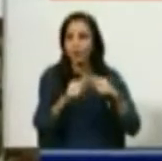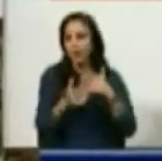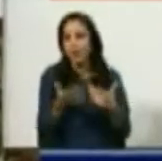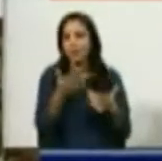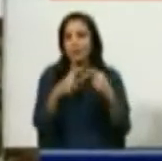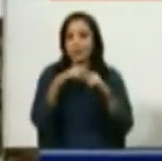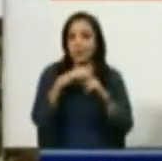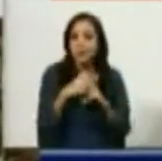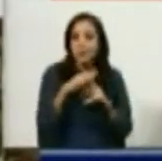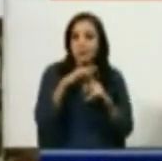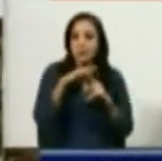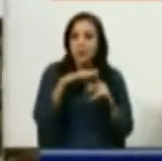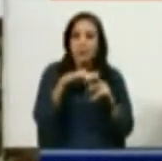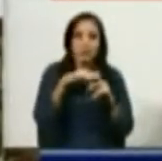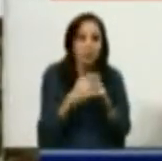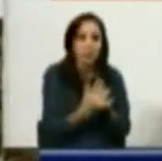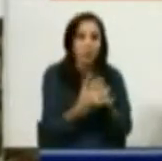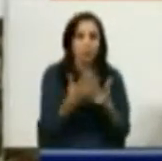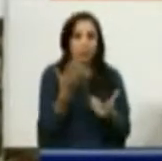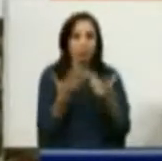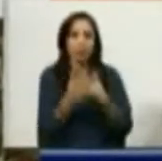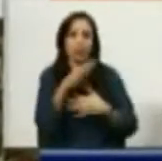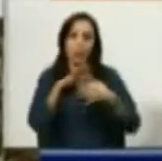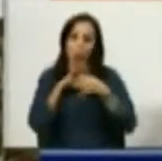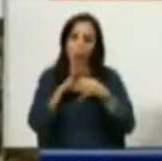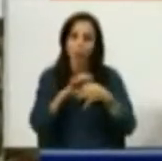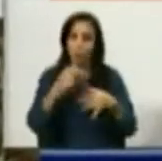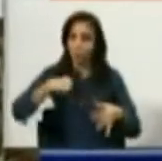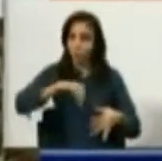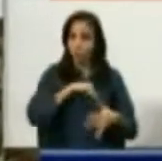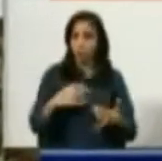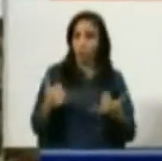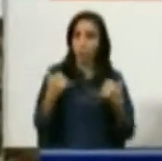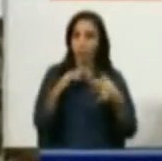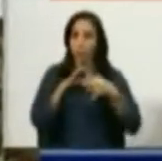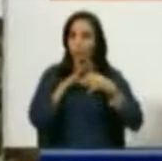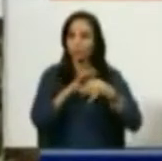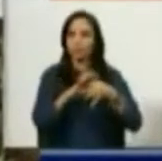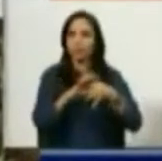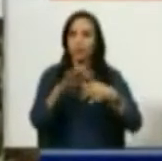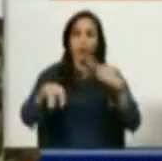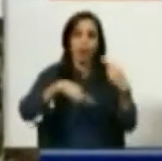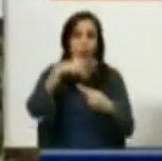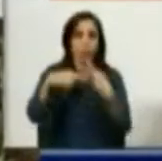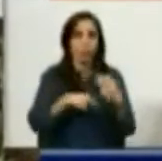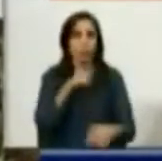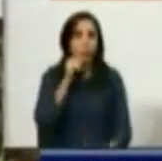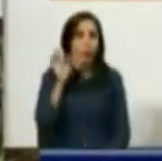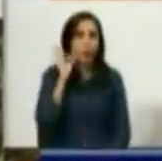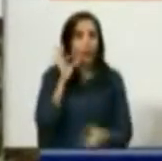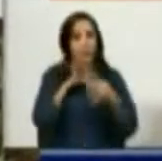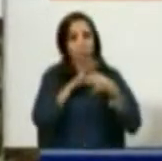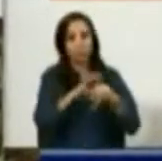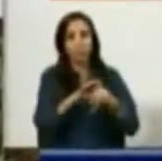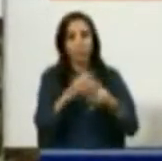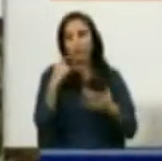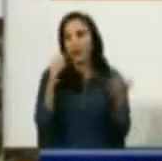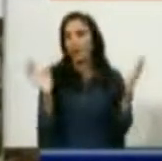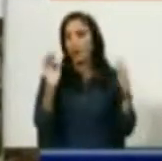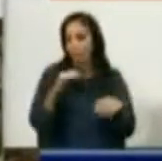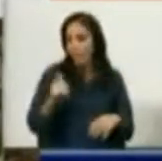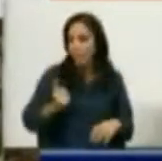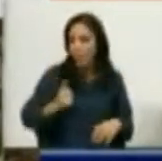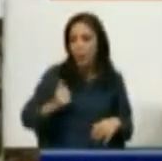circunstancia Y si estamos Unidos nosotros como revolucionarios y como Revolucionaria podemos hacernos las críticas que